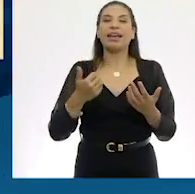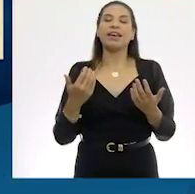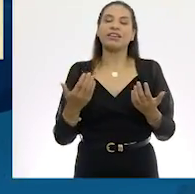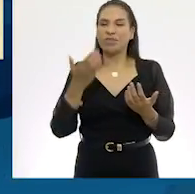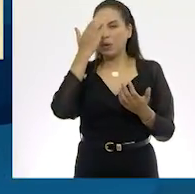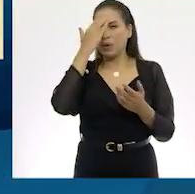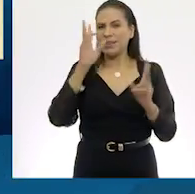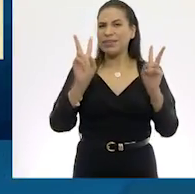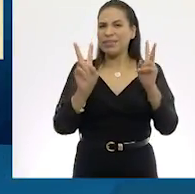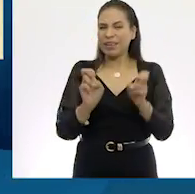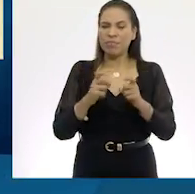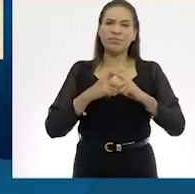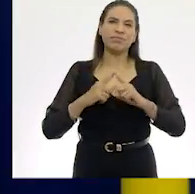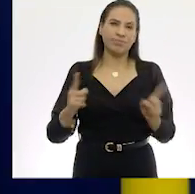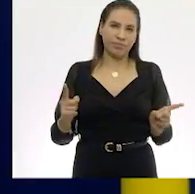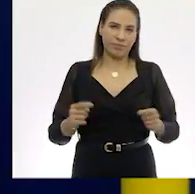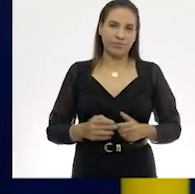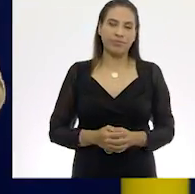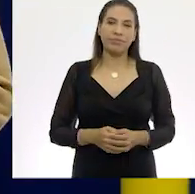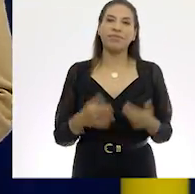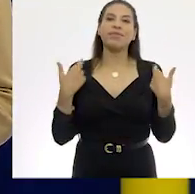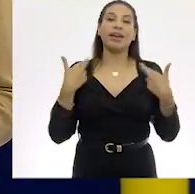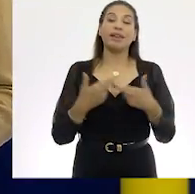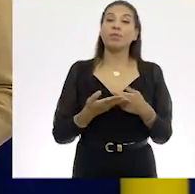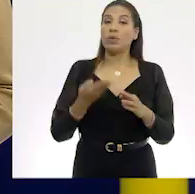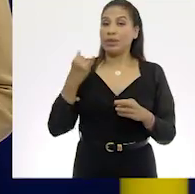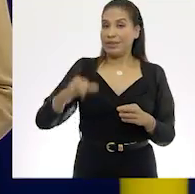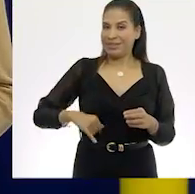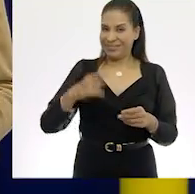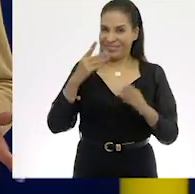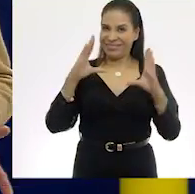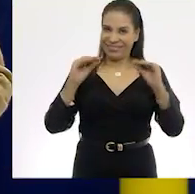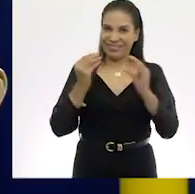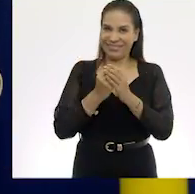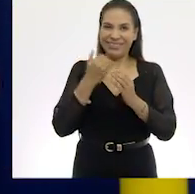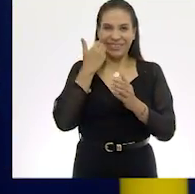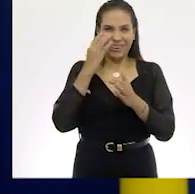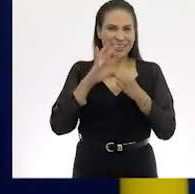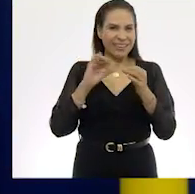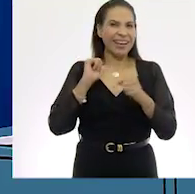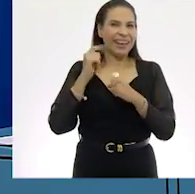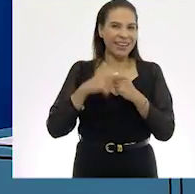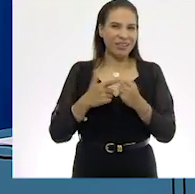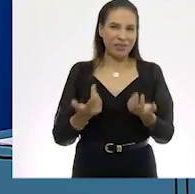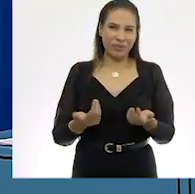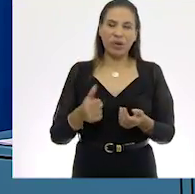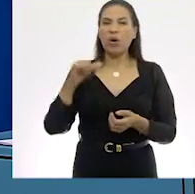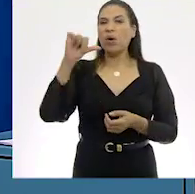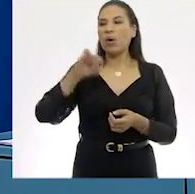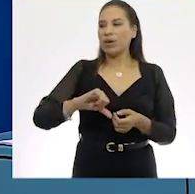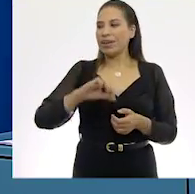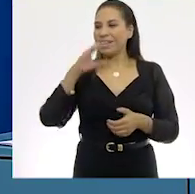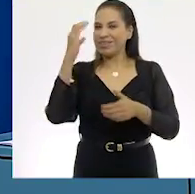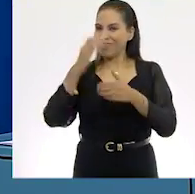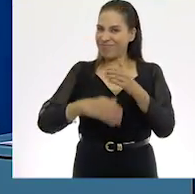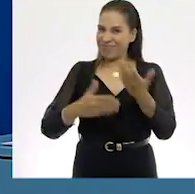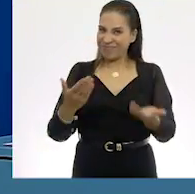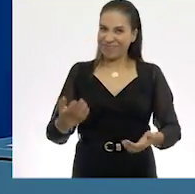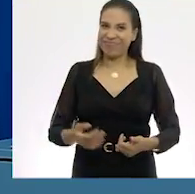de temas distintos. Maestro, muy interesante su clase. ¿Quiere agregar algo más? Joaquín, por hoy hemos